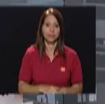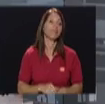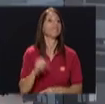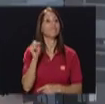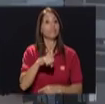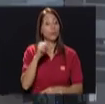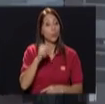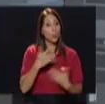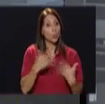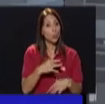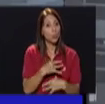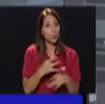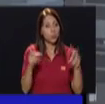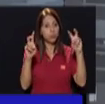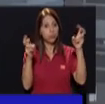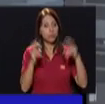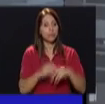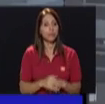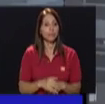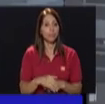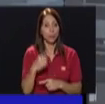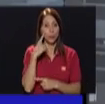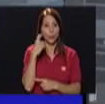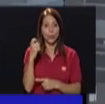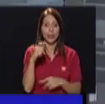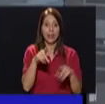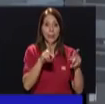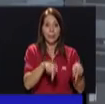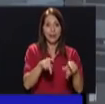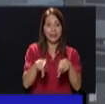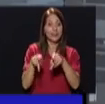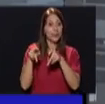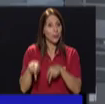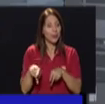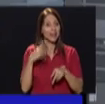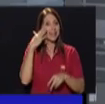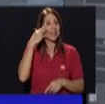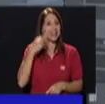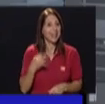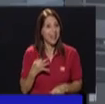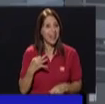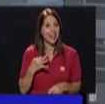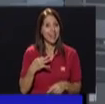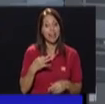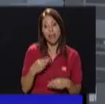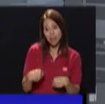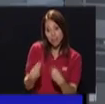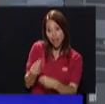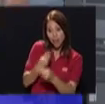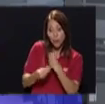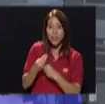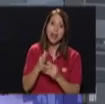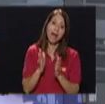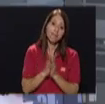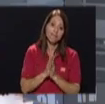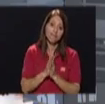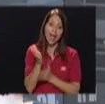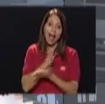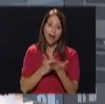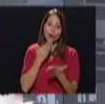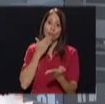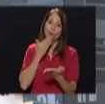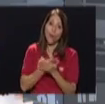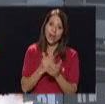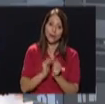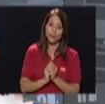Sí, es un tema muy interesante porque las personas tienden a creer que están haciendo algo bueno